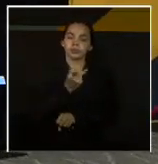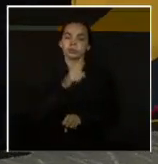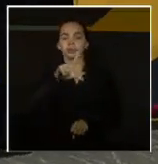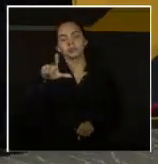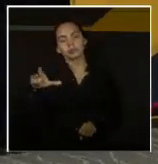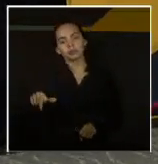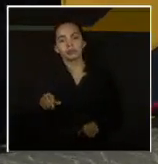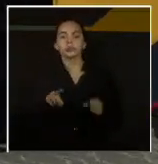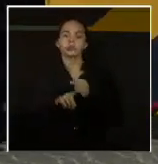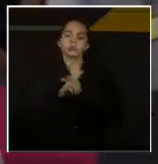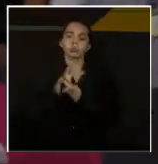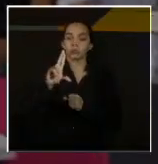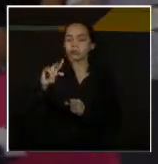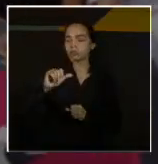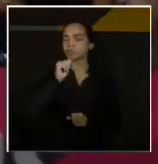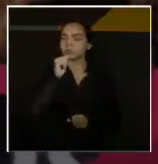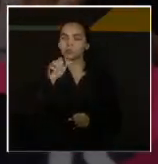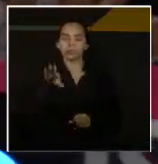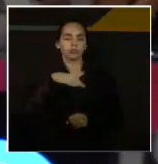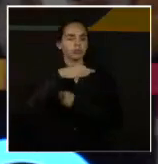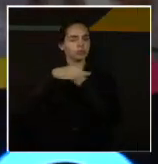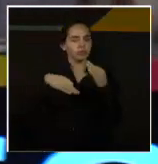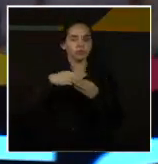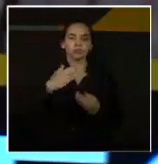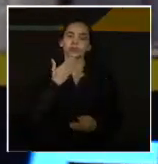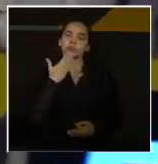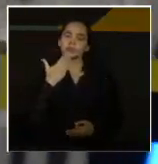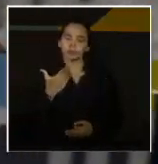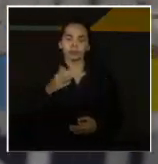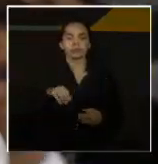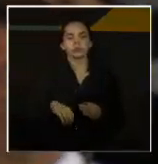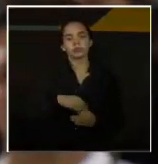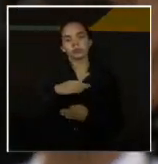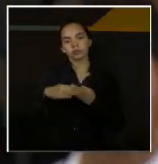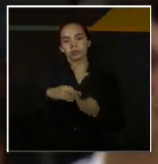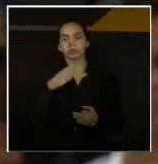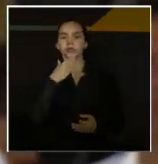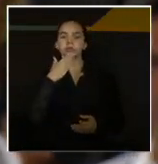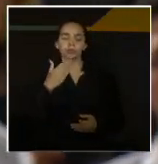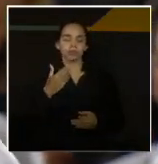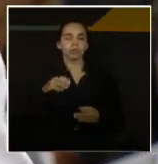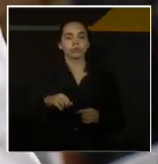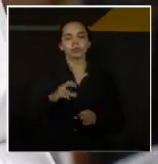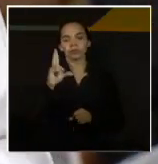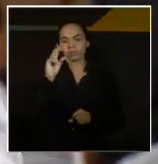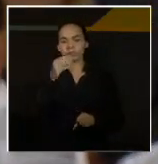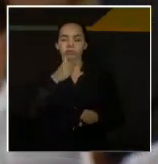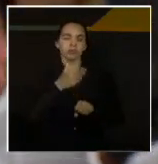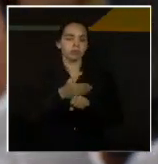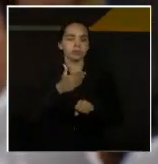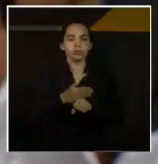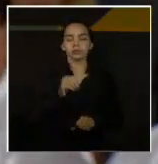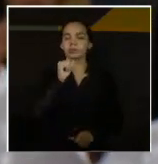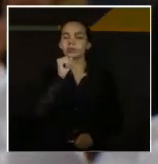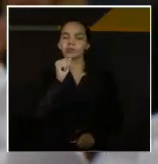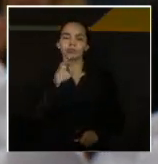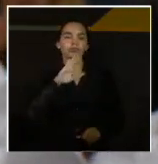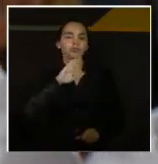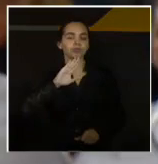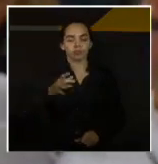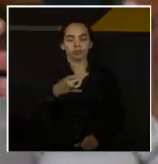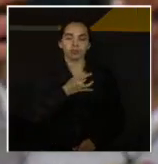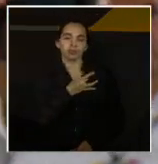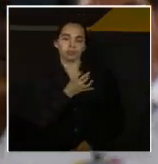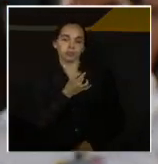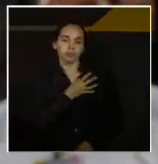que tenemos es que no denuncian. El problema de no denunciar es que tenemos muchos delitos que no son perseguidos. No denuncia por miedo,